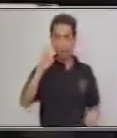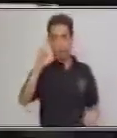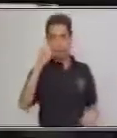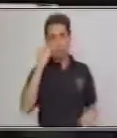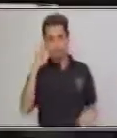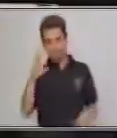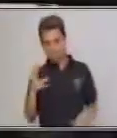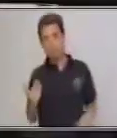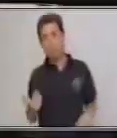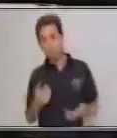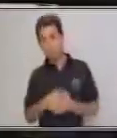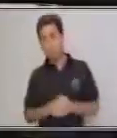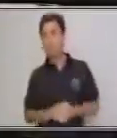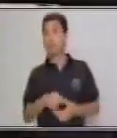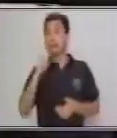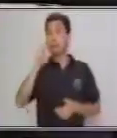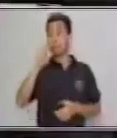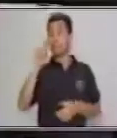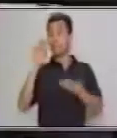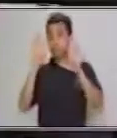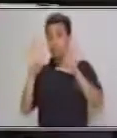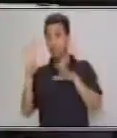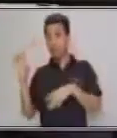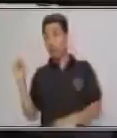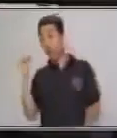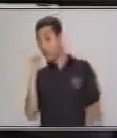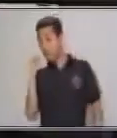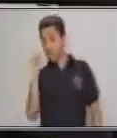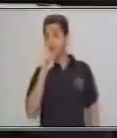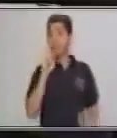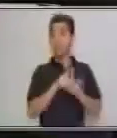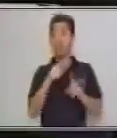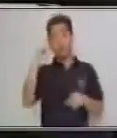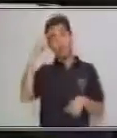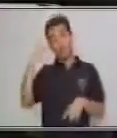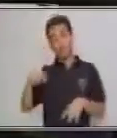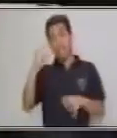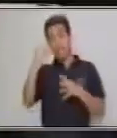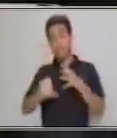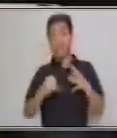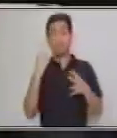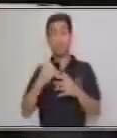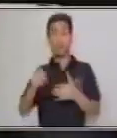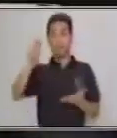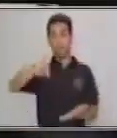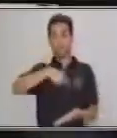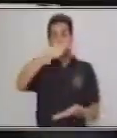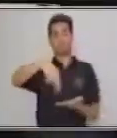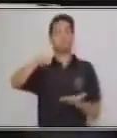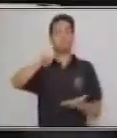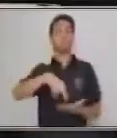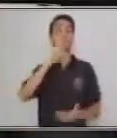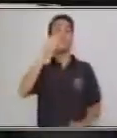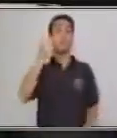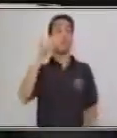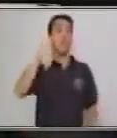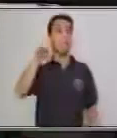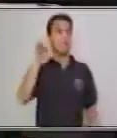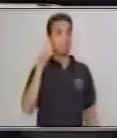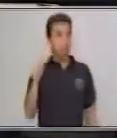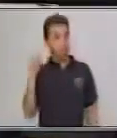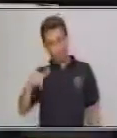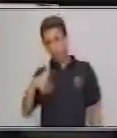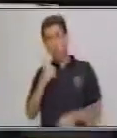Día Internacional de la Danza. Es un día muy importante y en Guatemala hay muchas danzas tradicionales muy importantes que